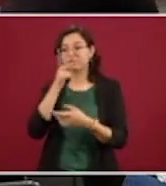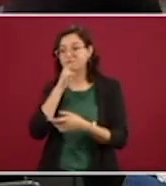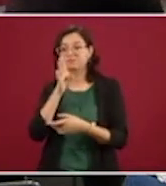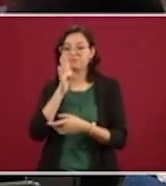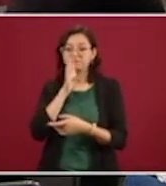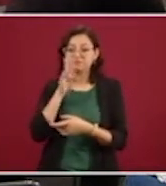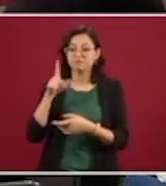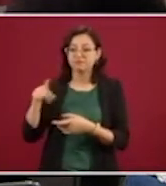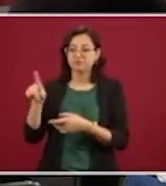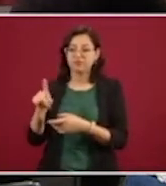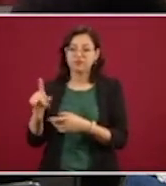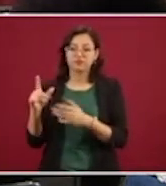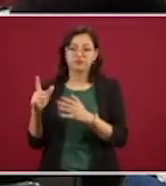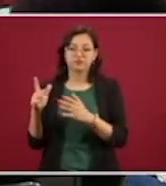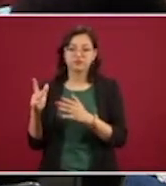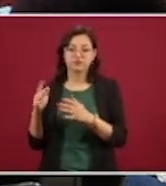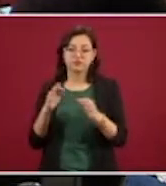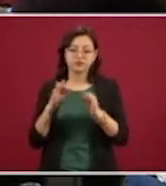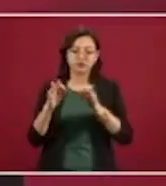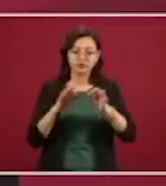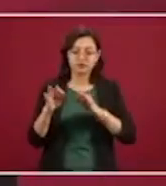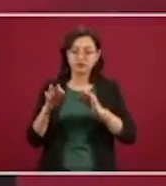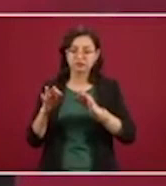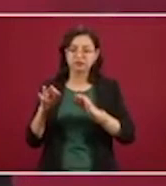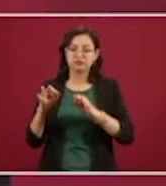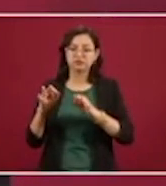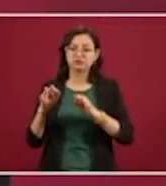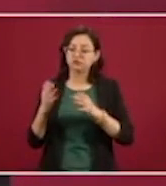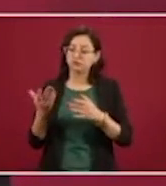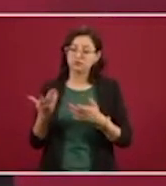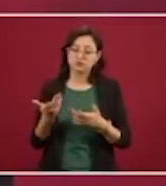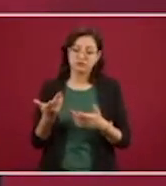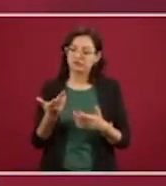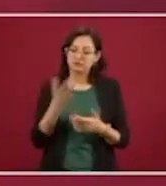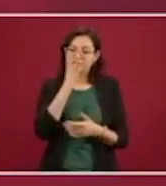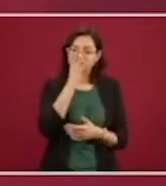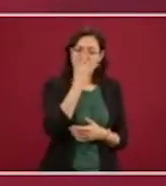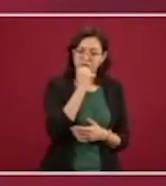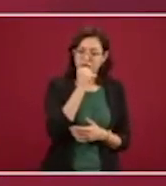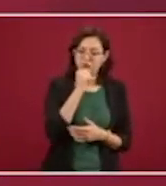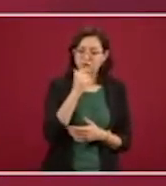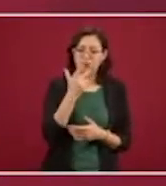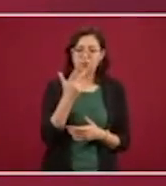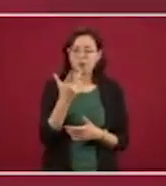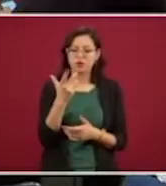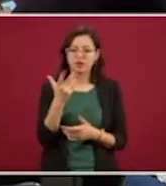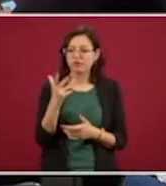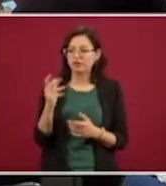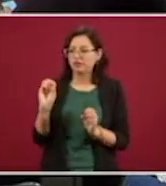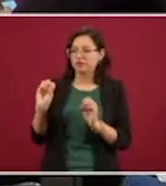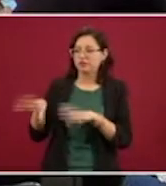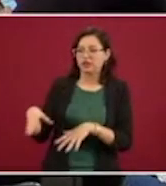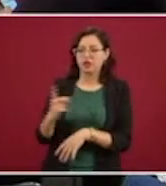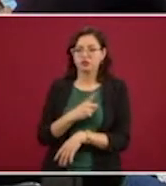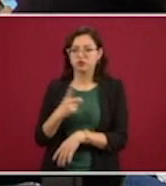madres trabajadoras que trabajan en las actividades calificadas como esenciales, sus hijos no están en la escuela y necesitan